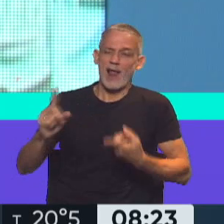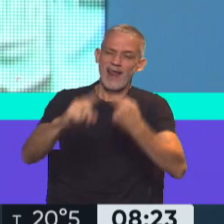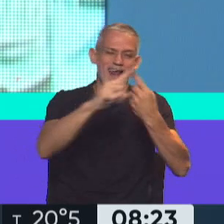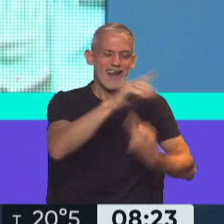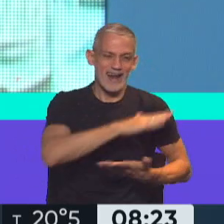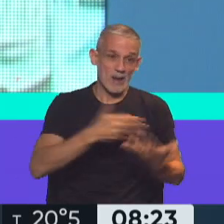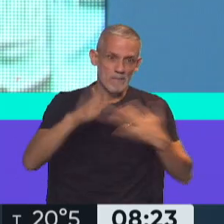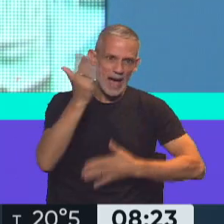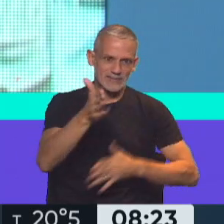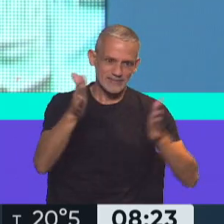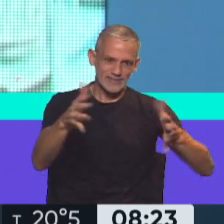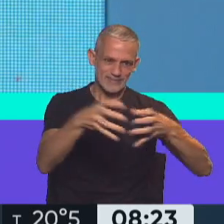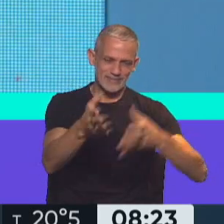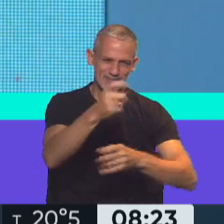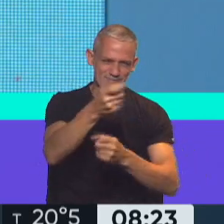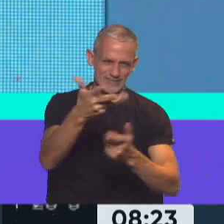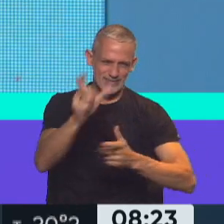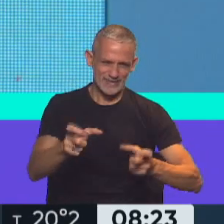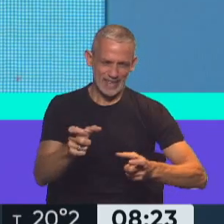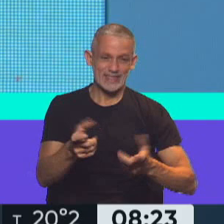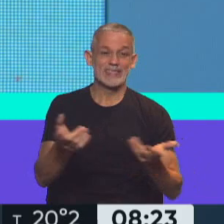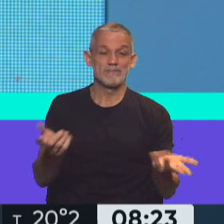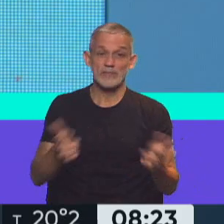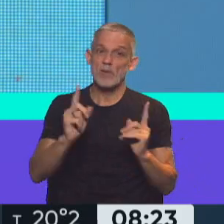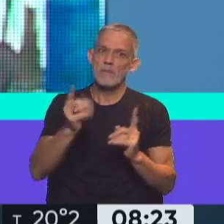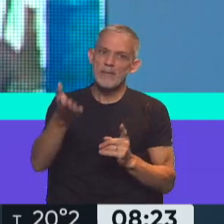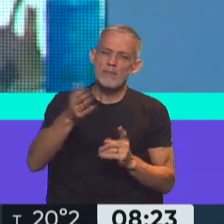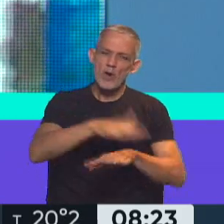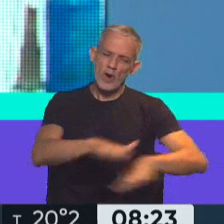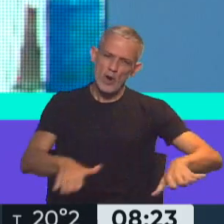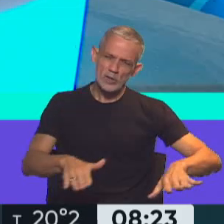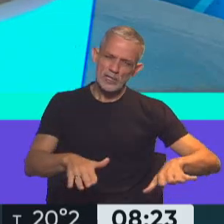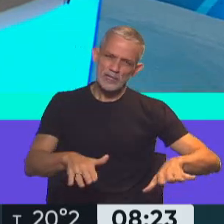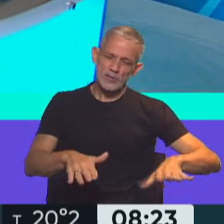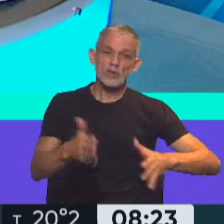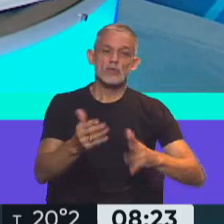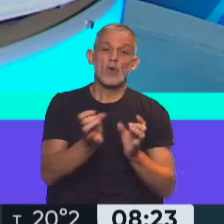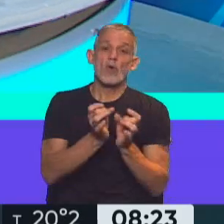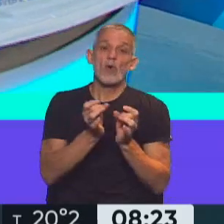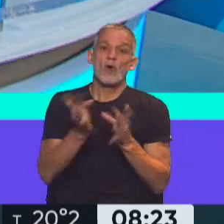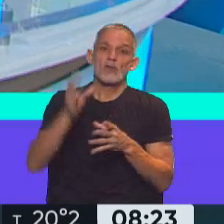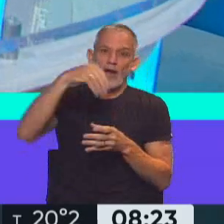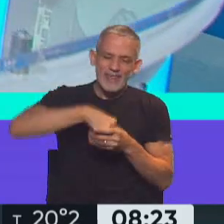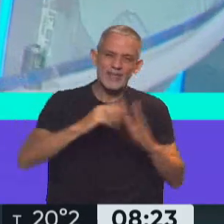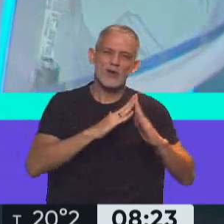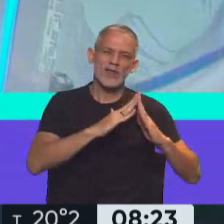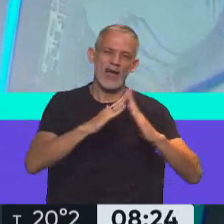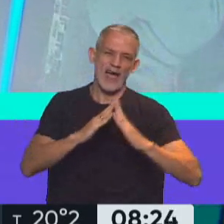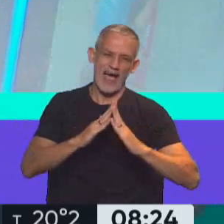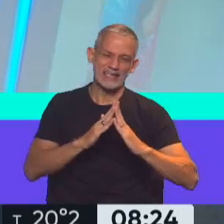social y el peligro siempre en estos casos, lo mismo ocurre con los niños, es el contagio